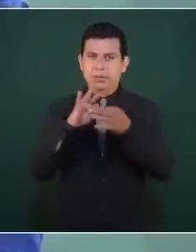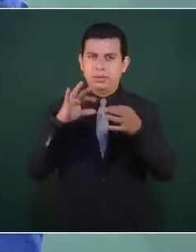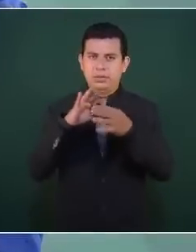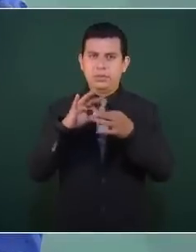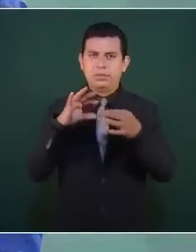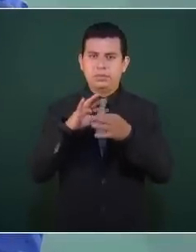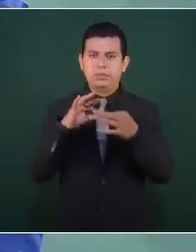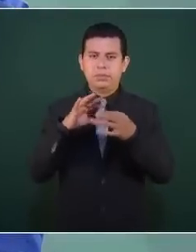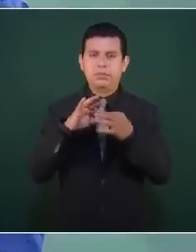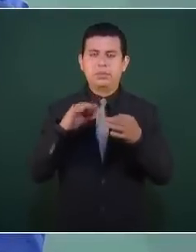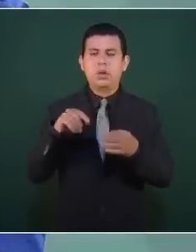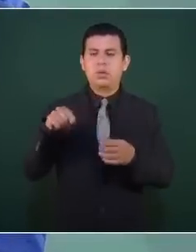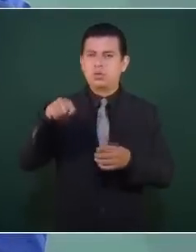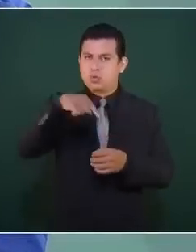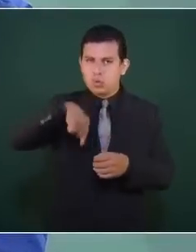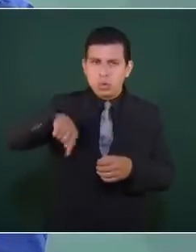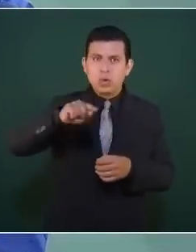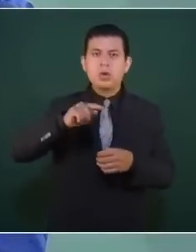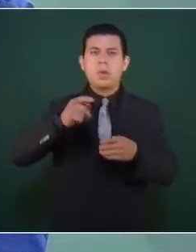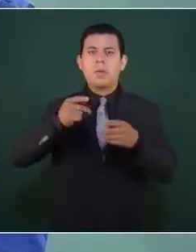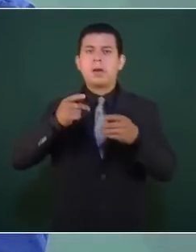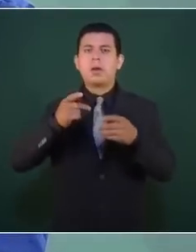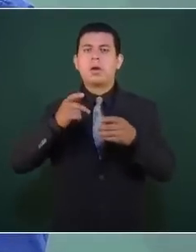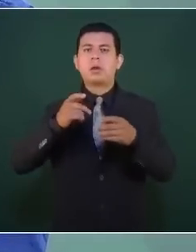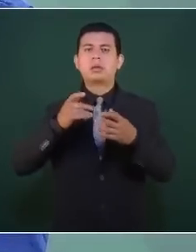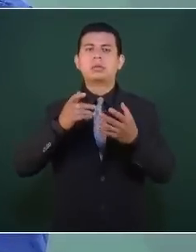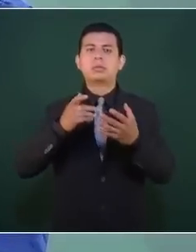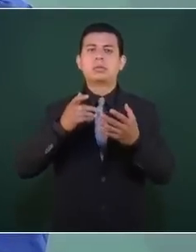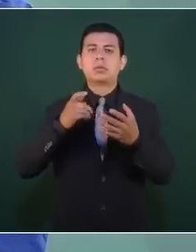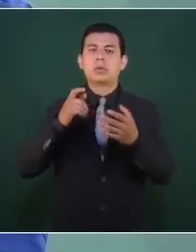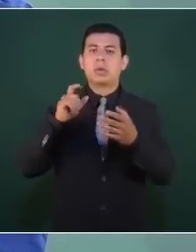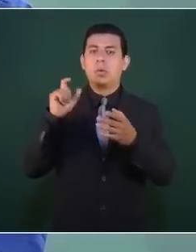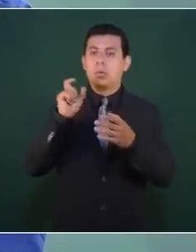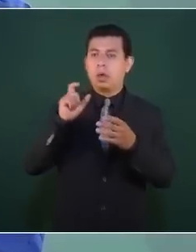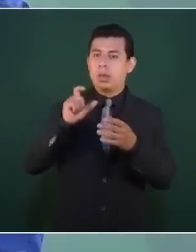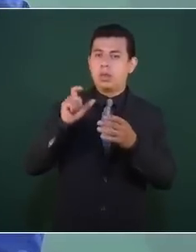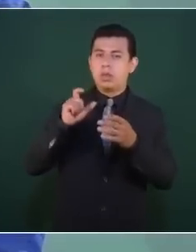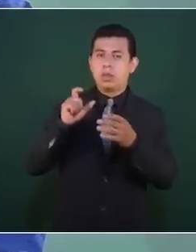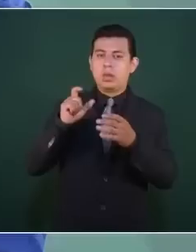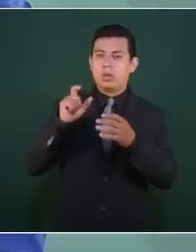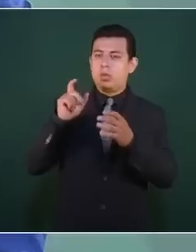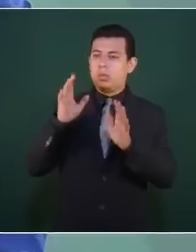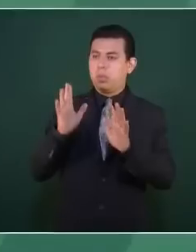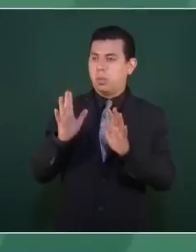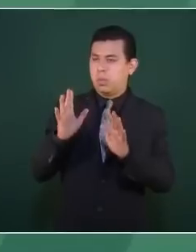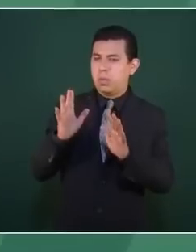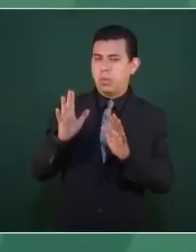nosotros actuamos en función de las actas, ¿no?, o mejor dicho, de